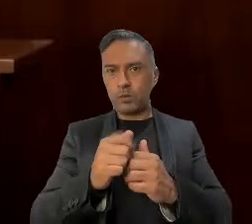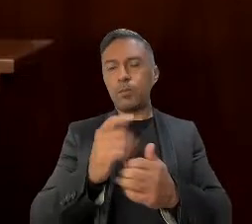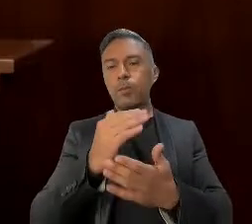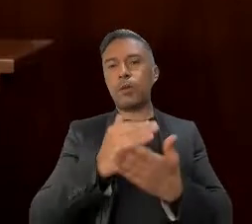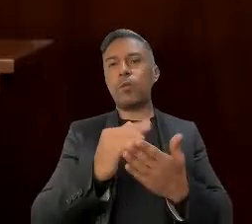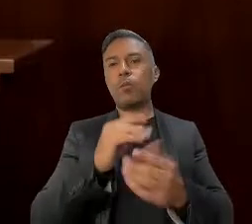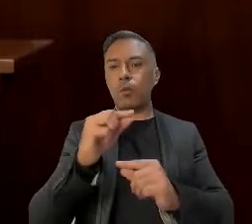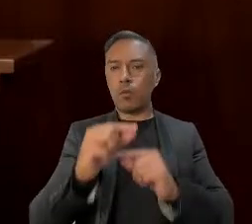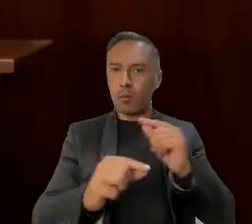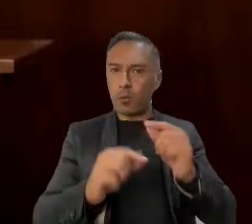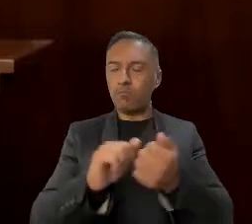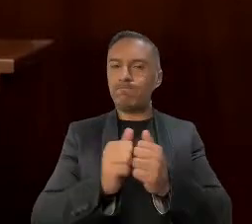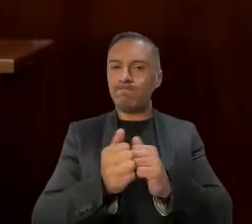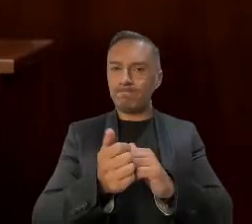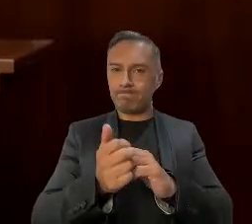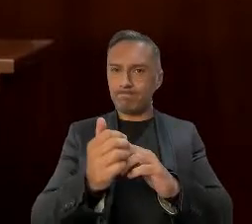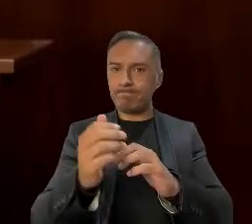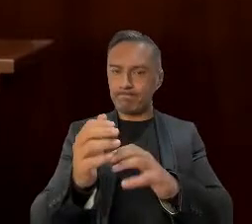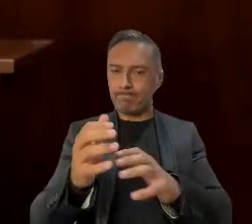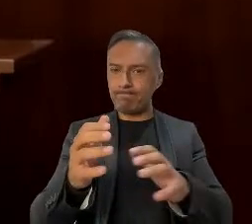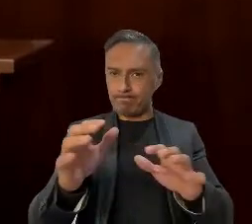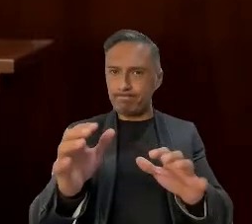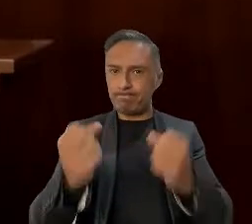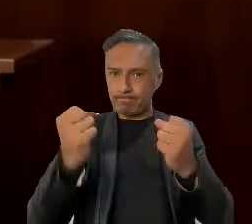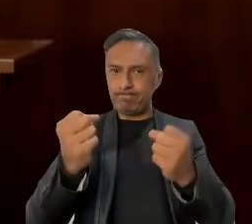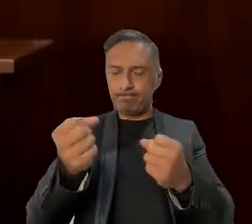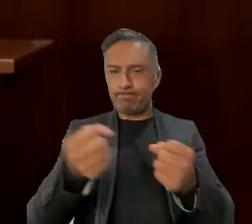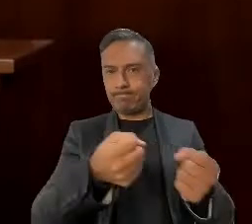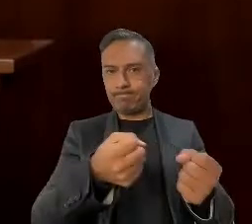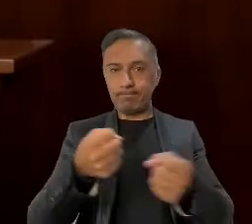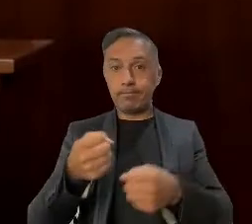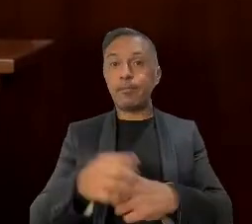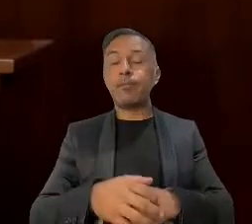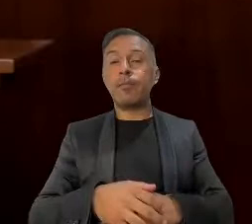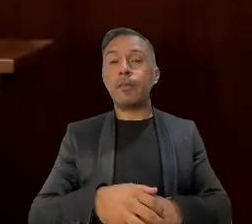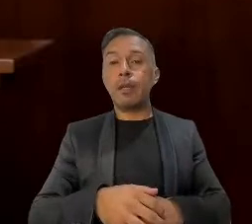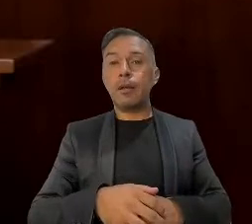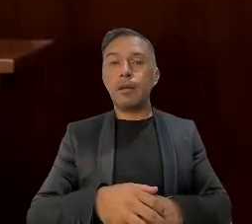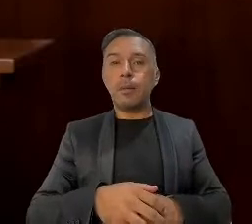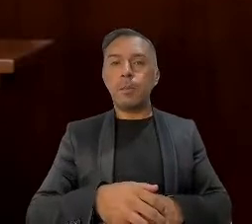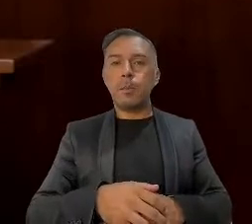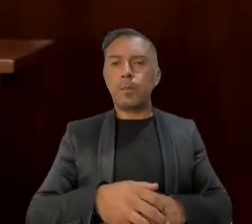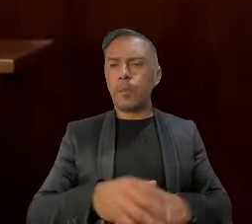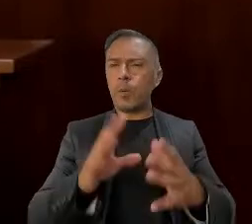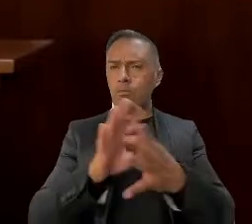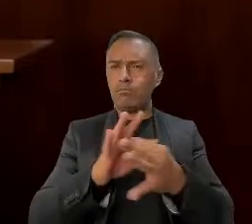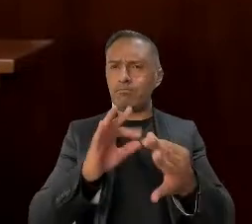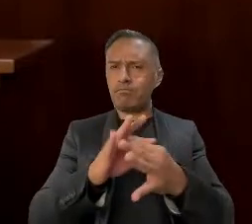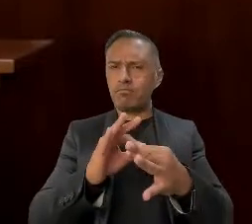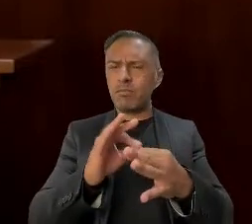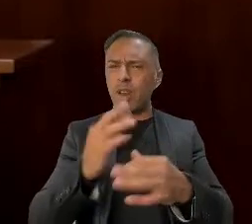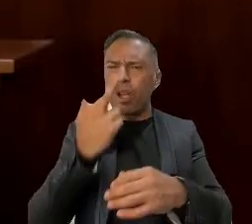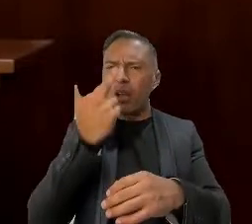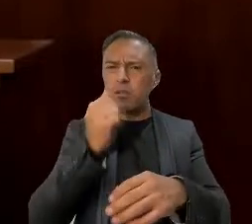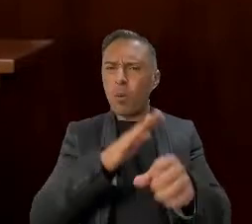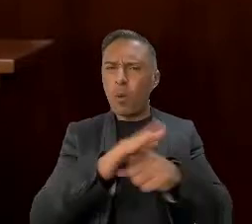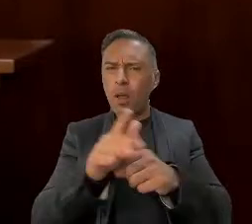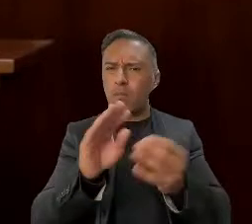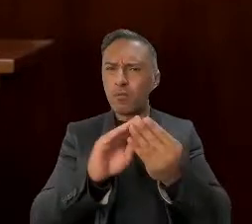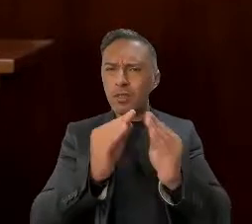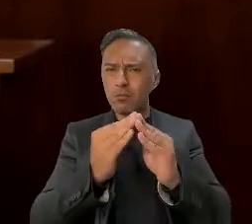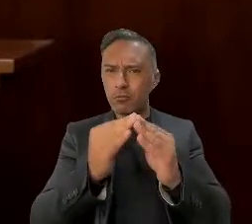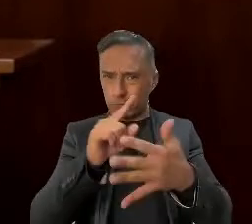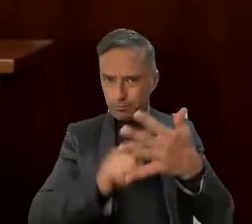recuperación de los mismos de conformidad con la siguiente exposición de motivos la